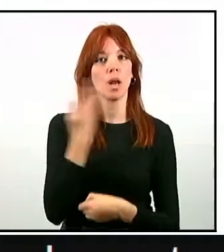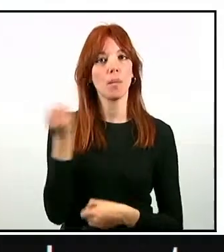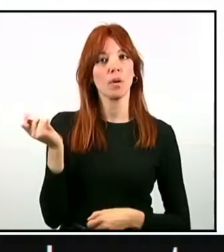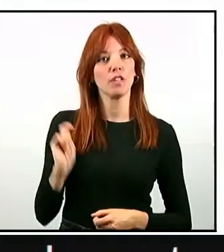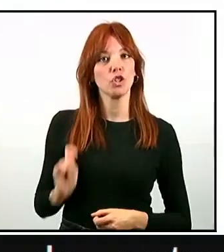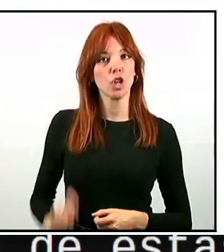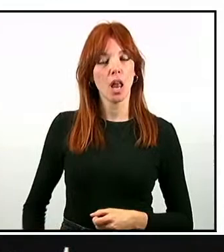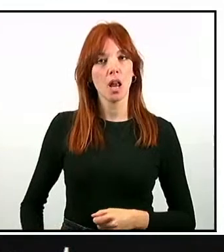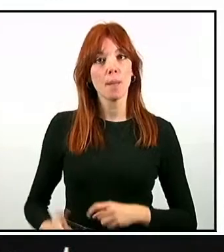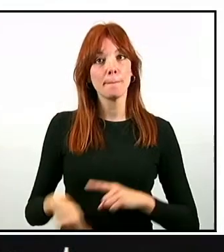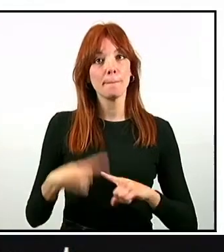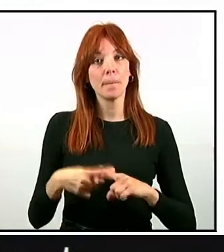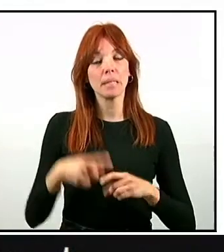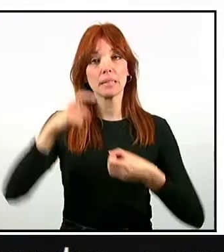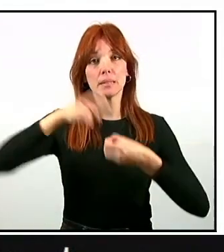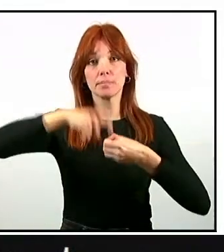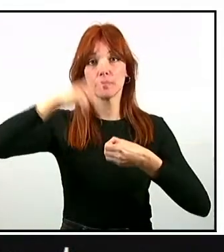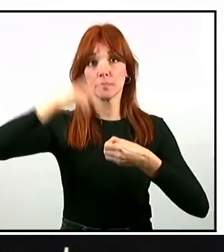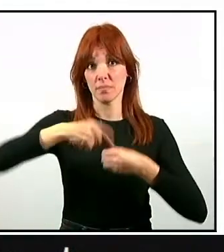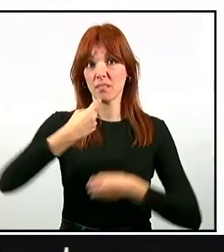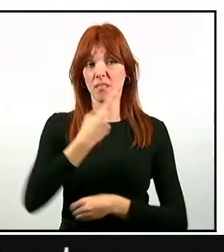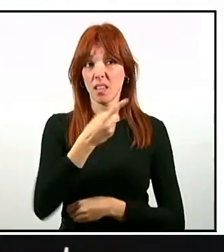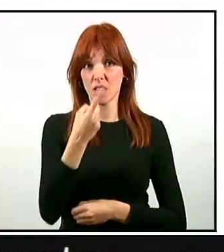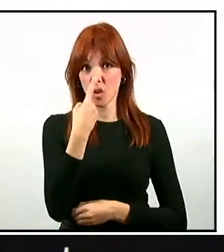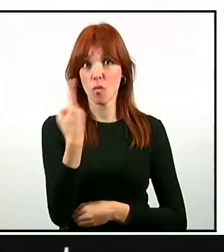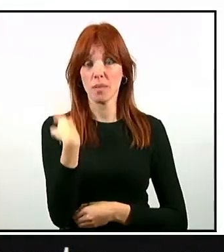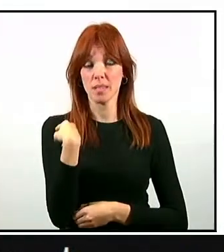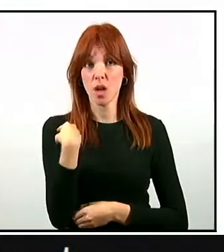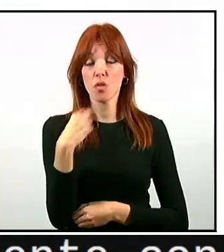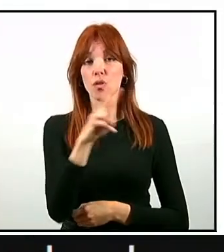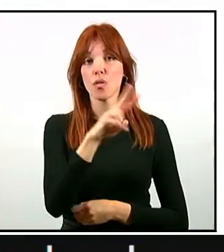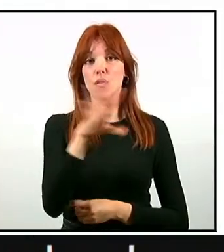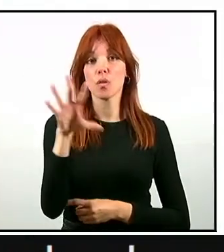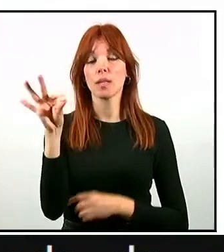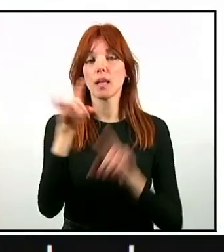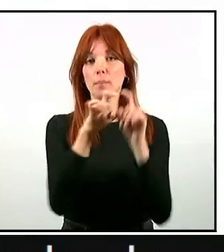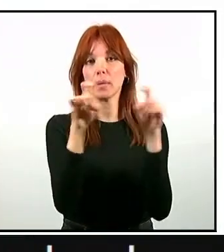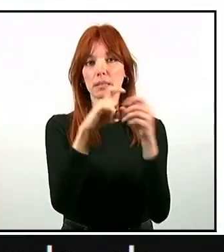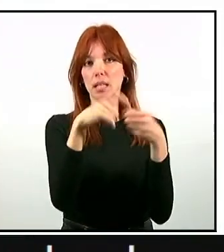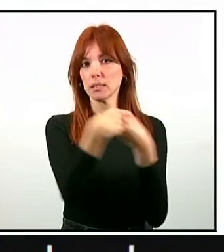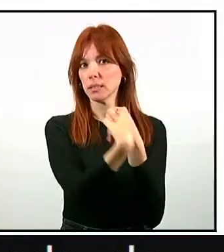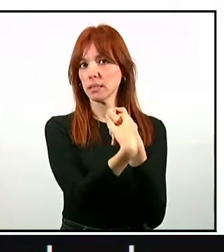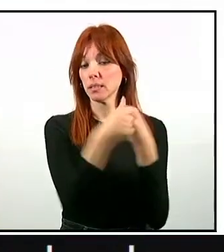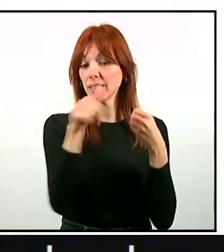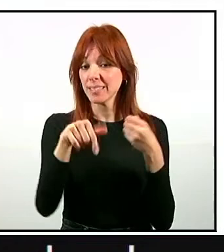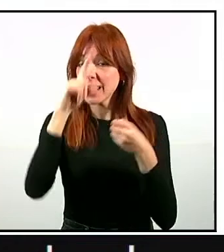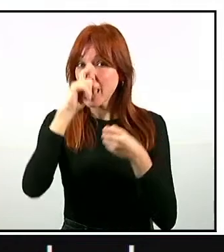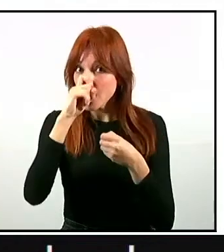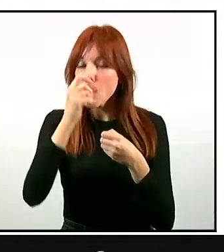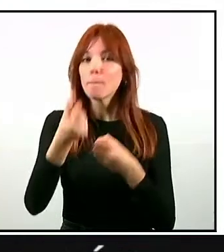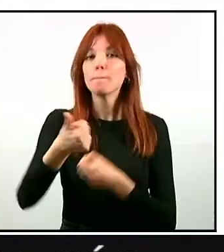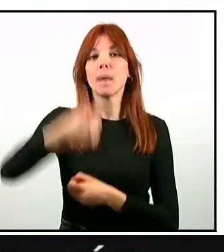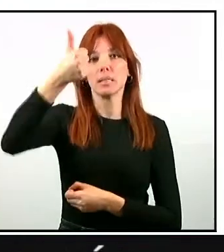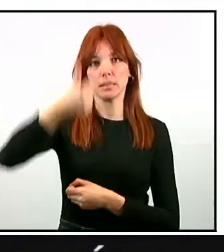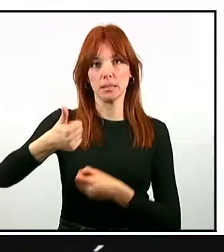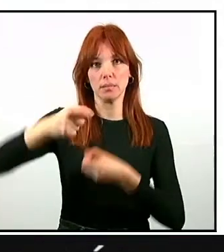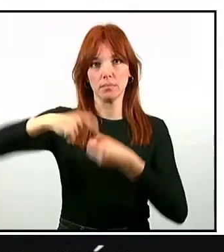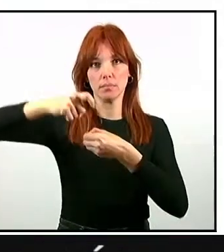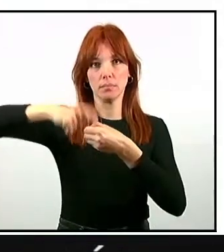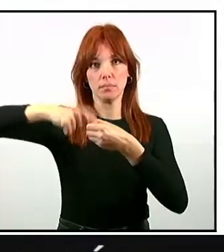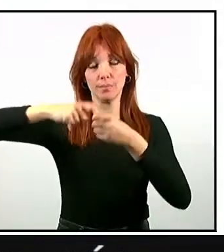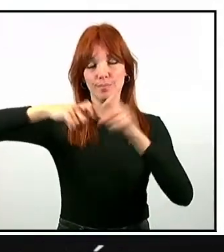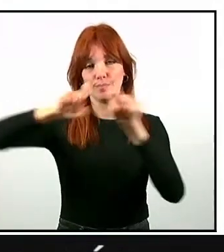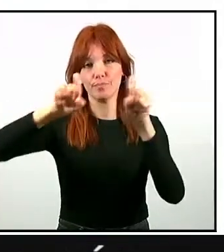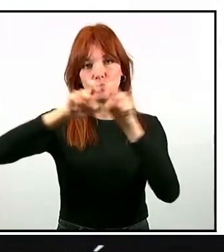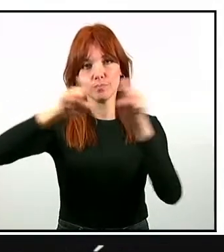fundamentalmente con la participación, como digo, el año pasado de 250 empresas y este año entendemos que más empresas van a formar parte